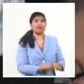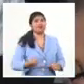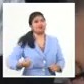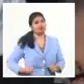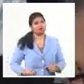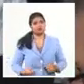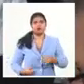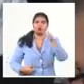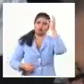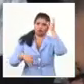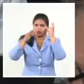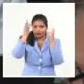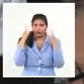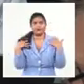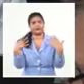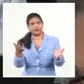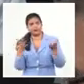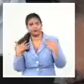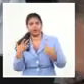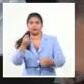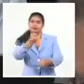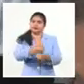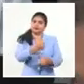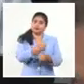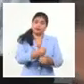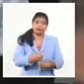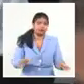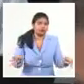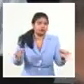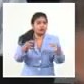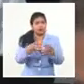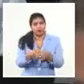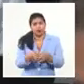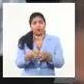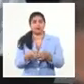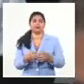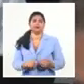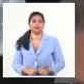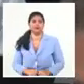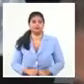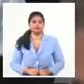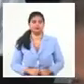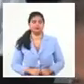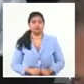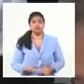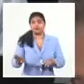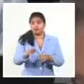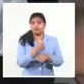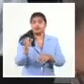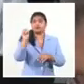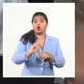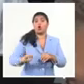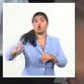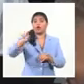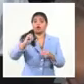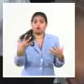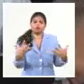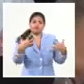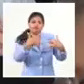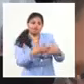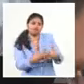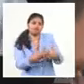encontrando soluciones. Hay toda una integración de un grupo de instituciones de